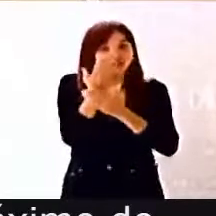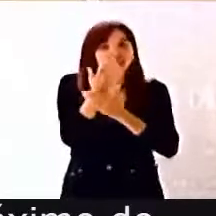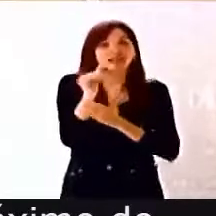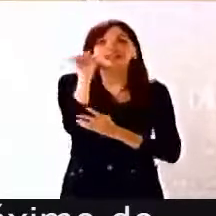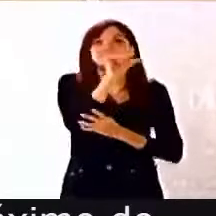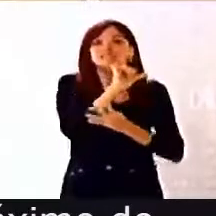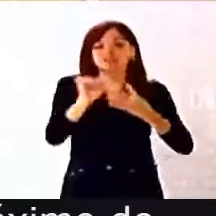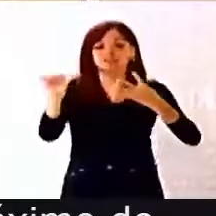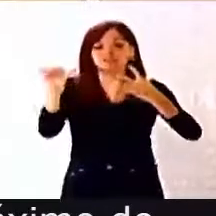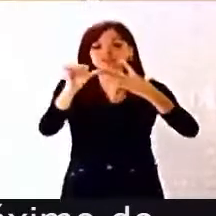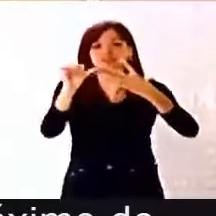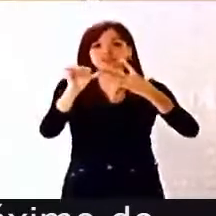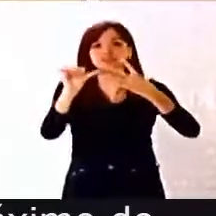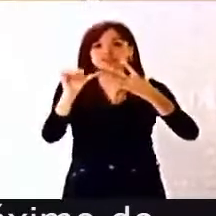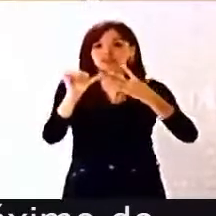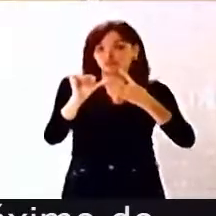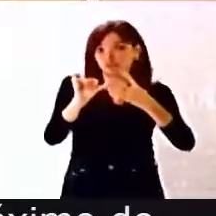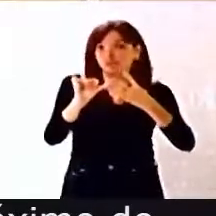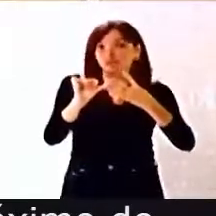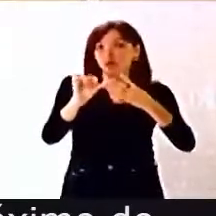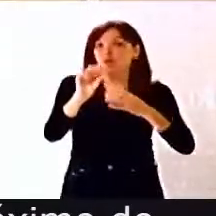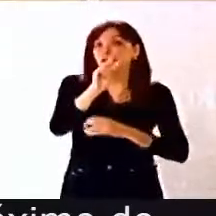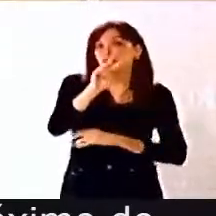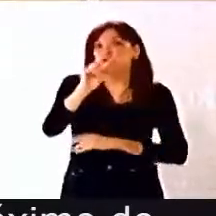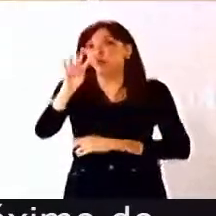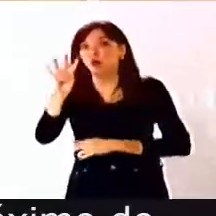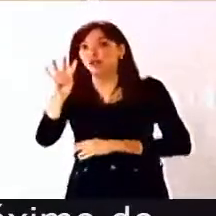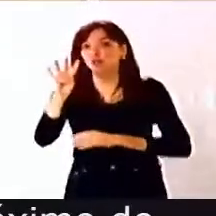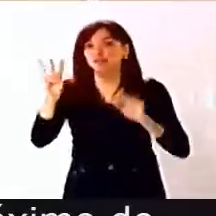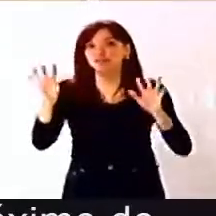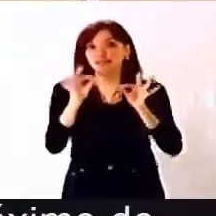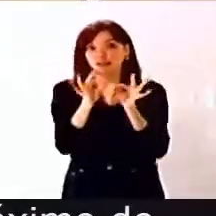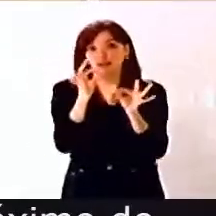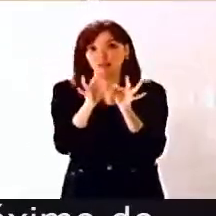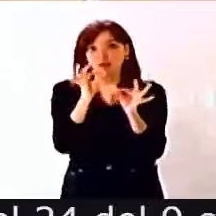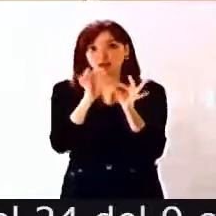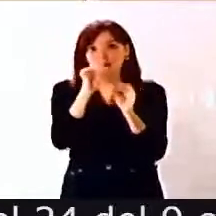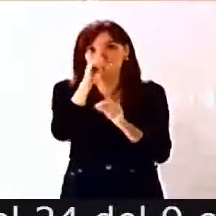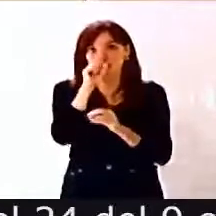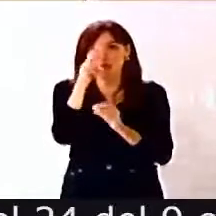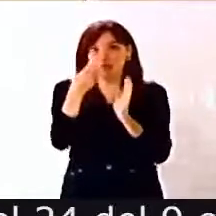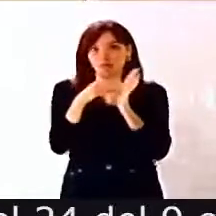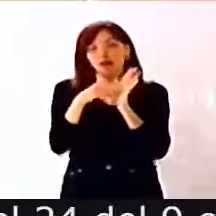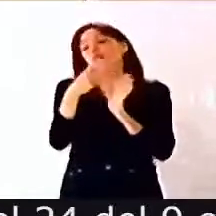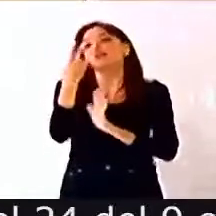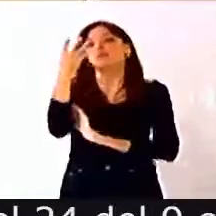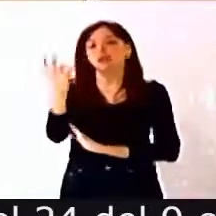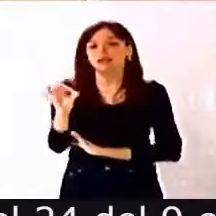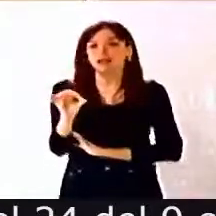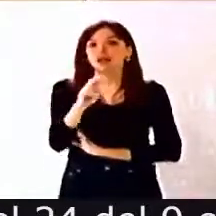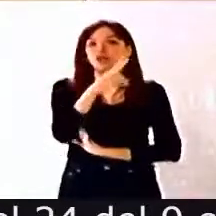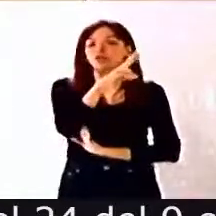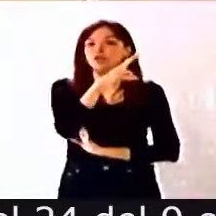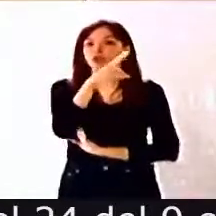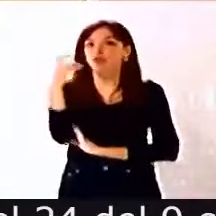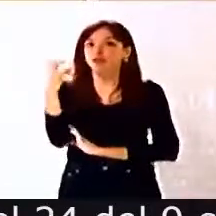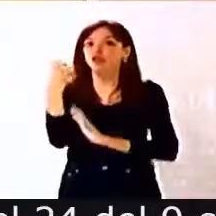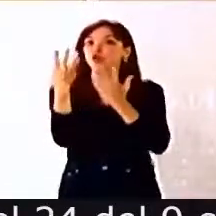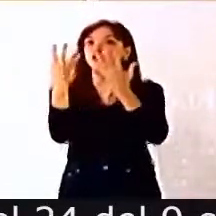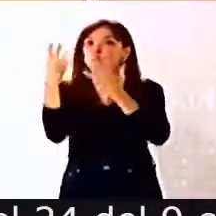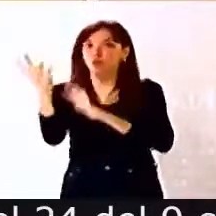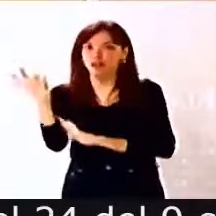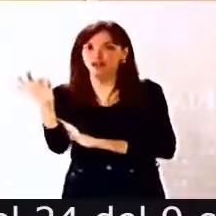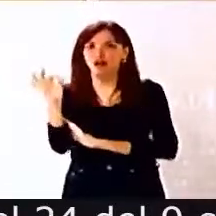24 del 9 del 2020 con una incidencia acumulada de 290,06 casos por cada